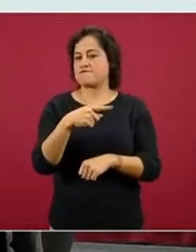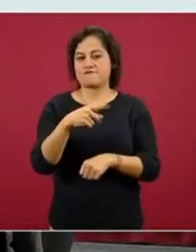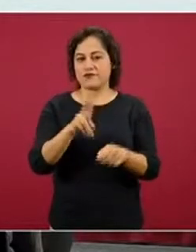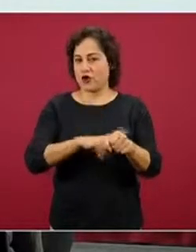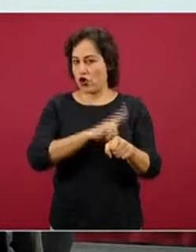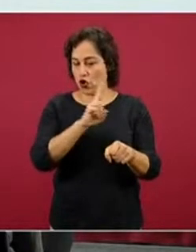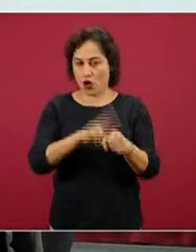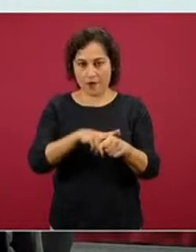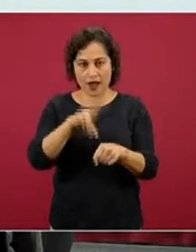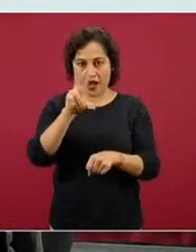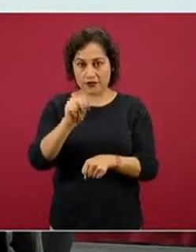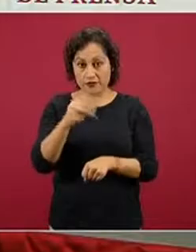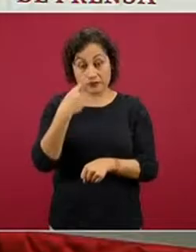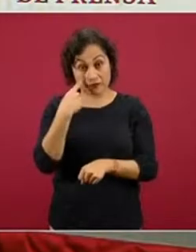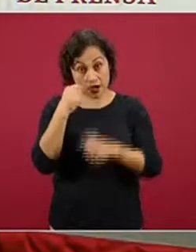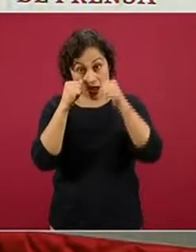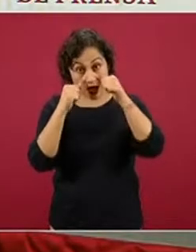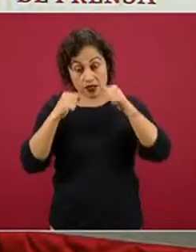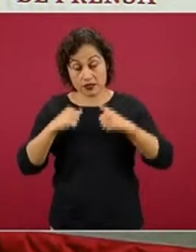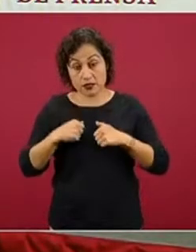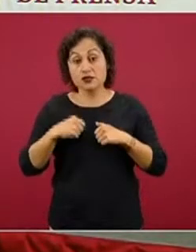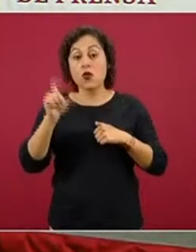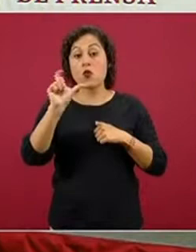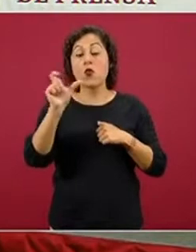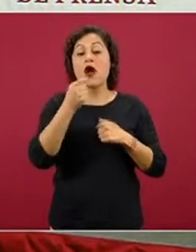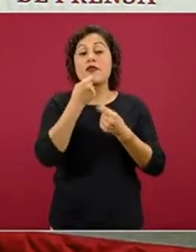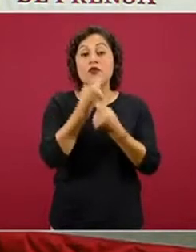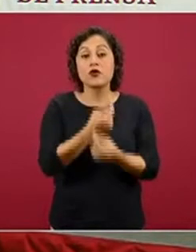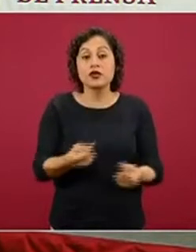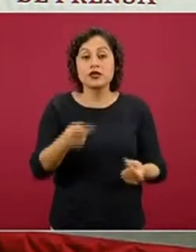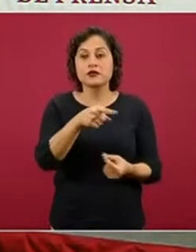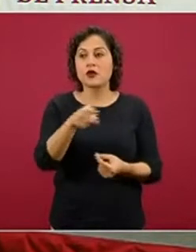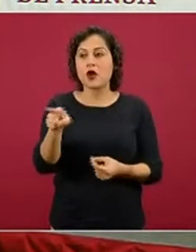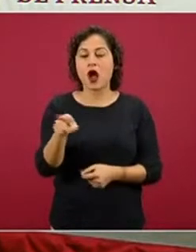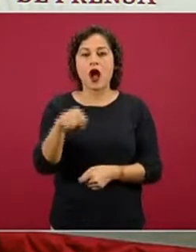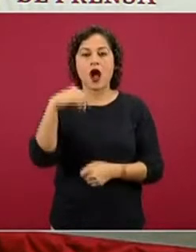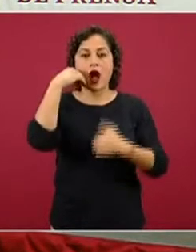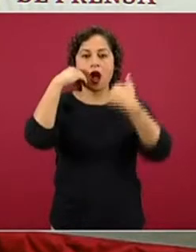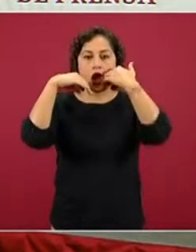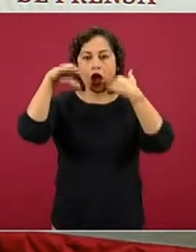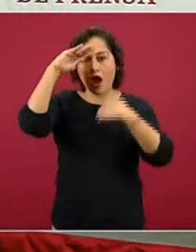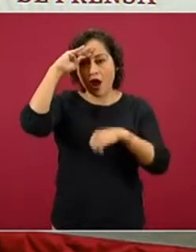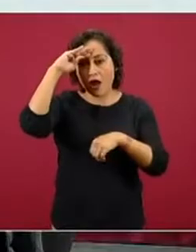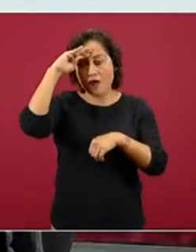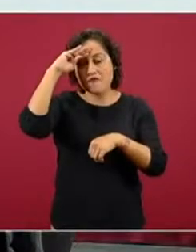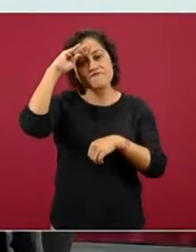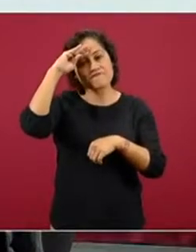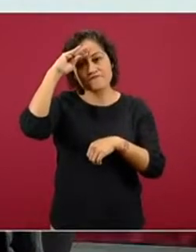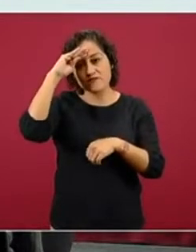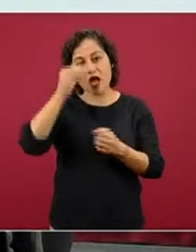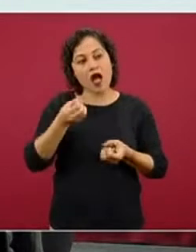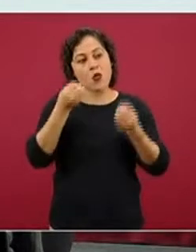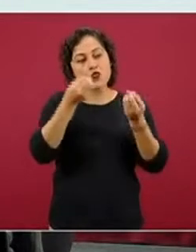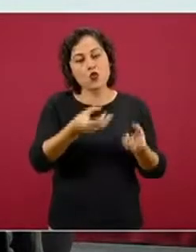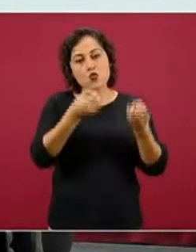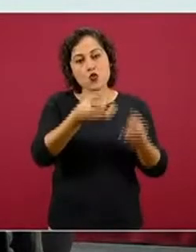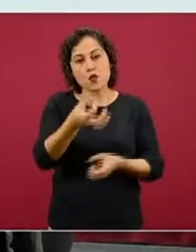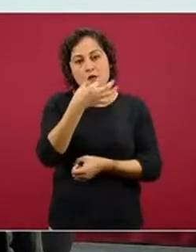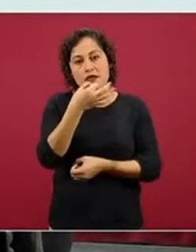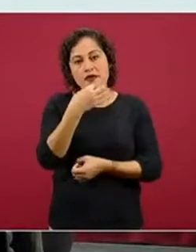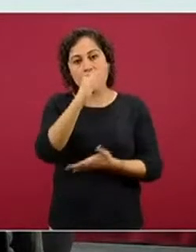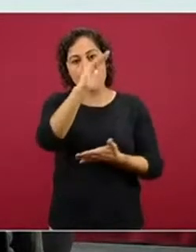Entonces, siempre que un pequeño, una pequeña tengan fiebre, lo ideal es no automedicarse,